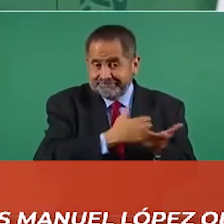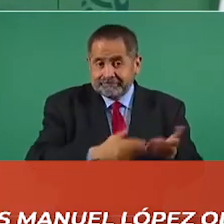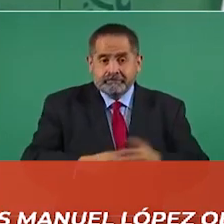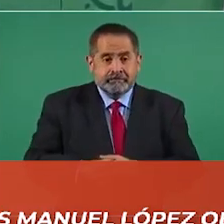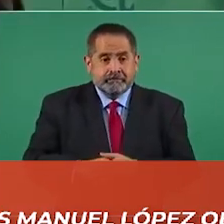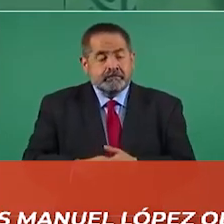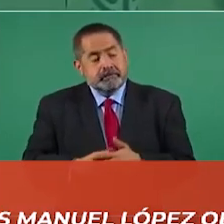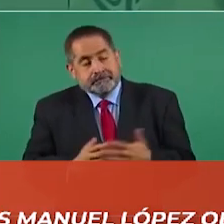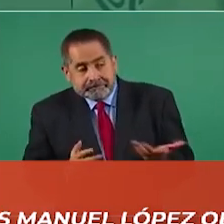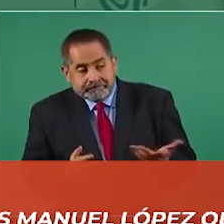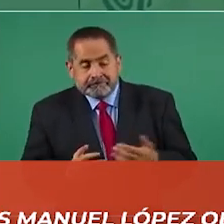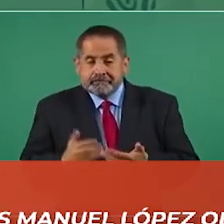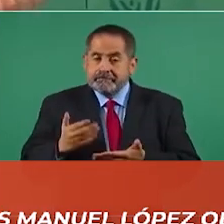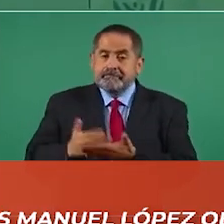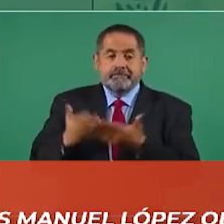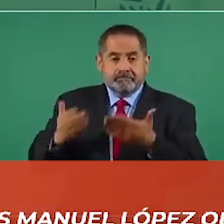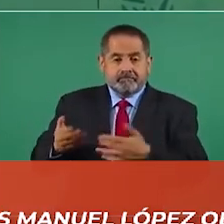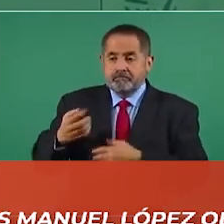y que ahora